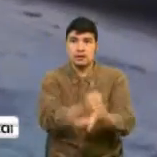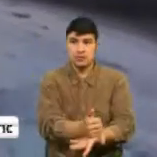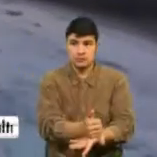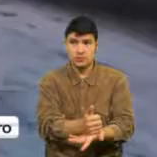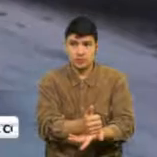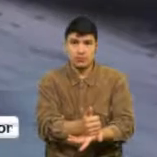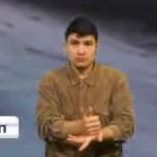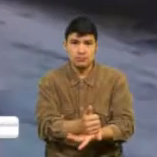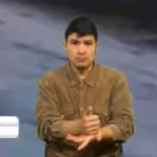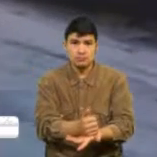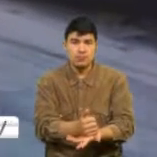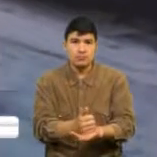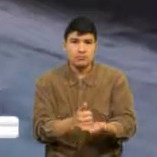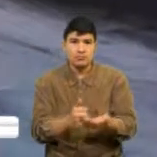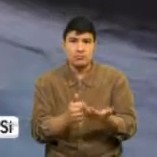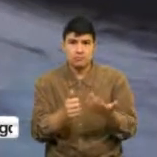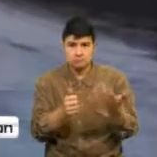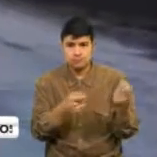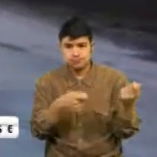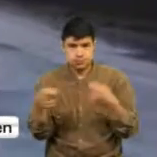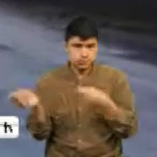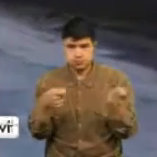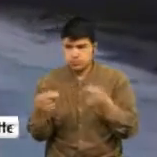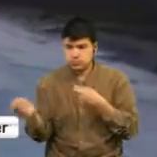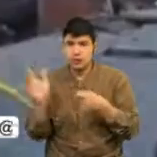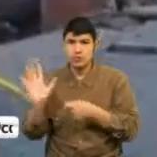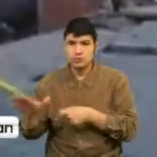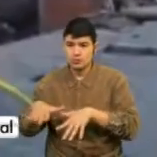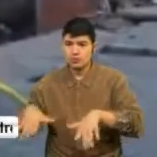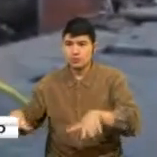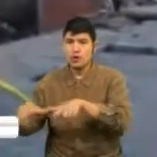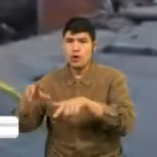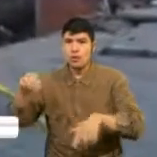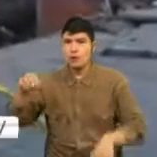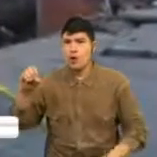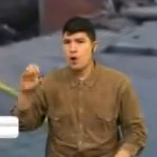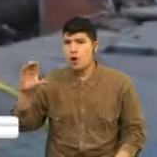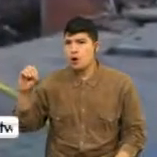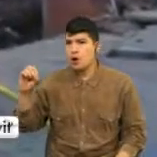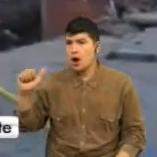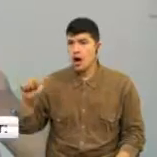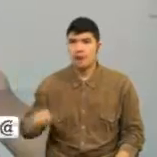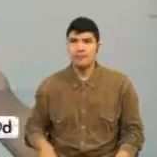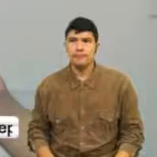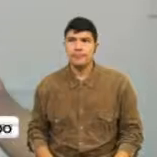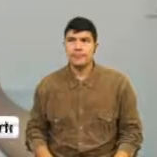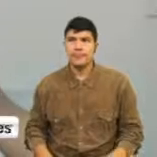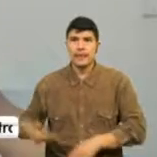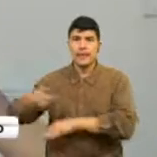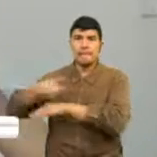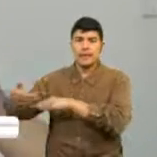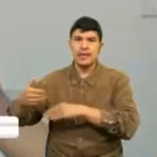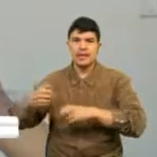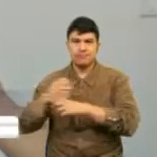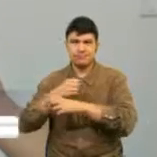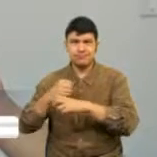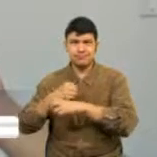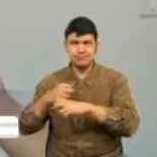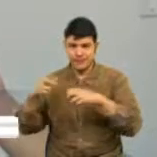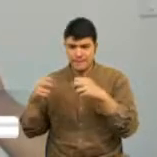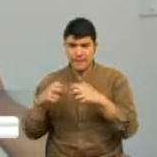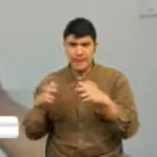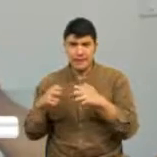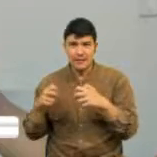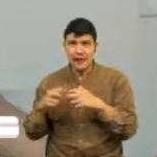llevado hacia el sitio de moscú en donde ocurrió la catástrofe se nos está pidiendo una planta eléctrica para poder